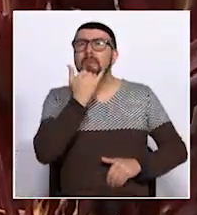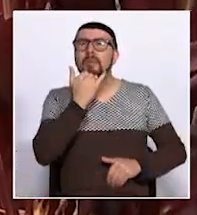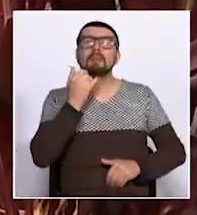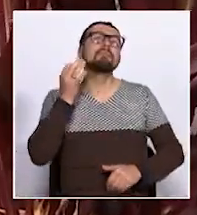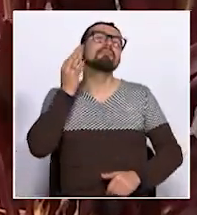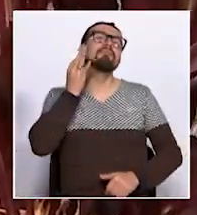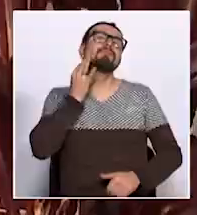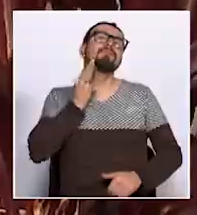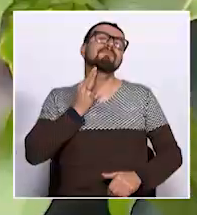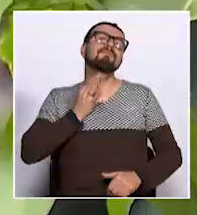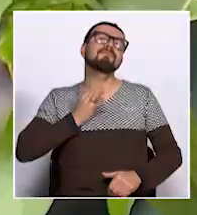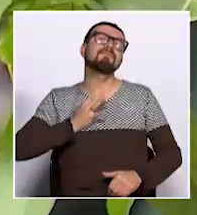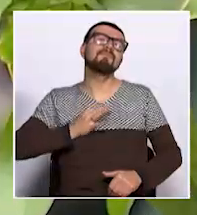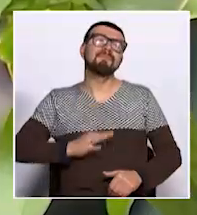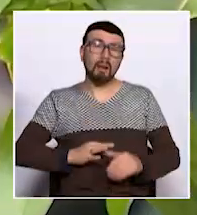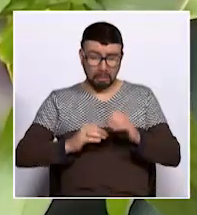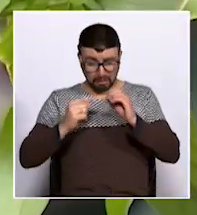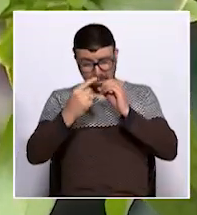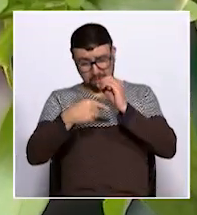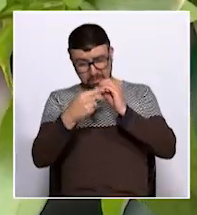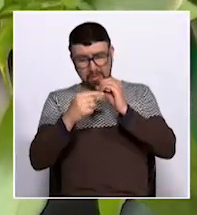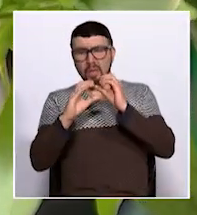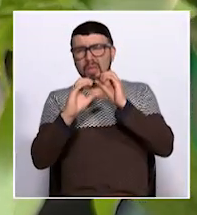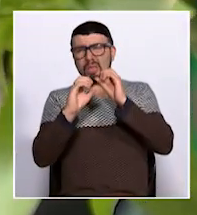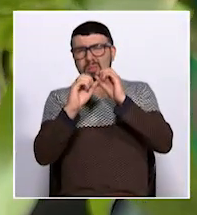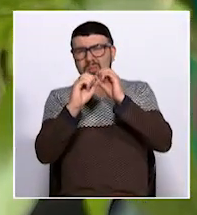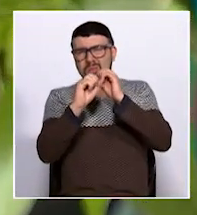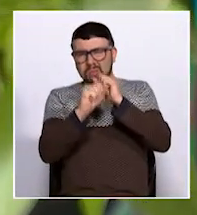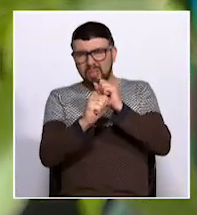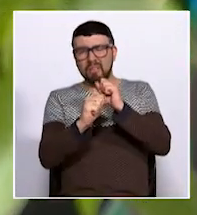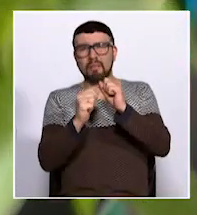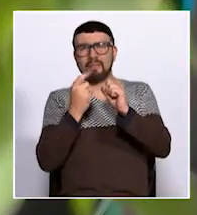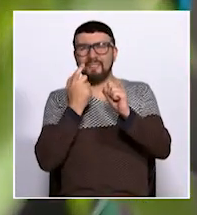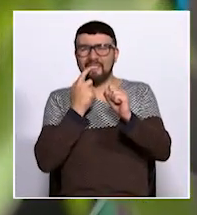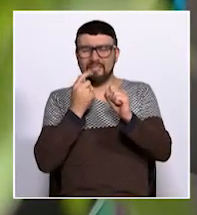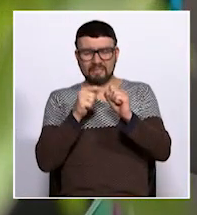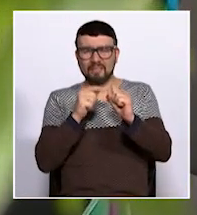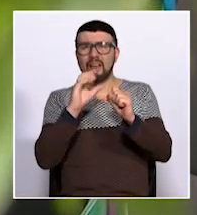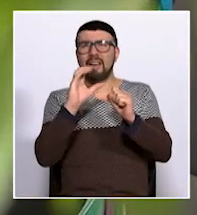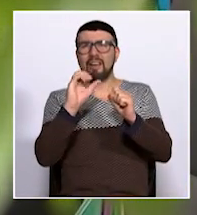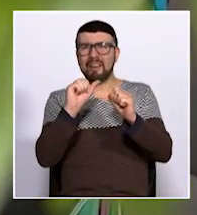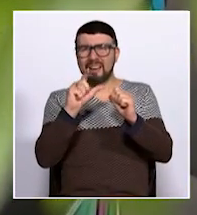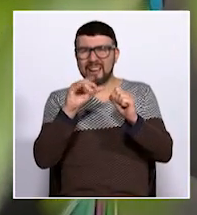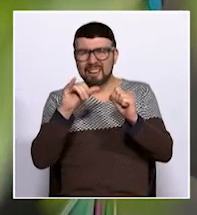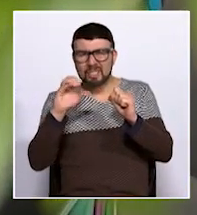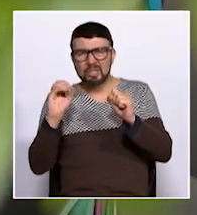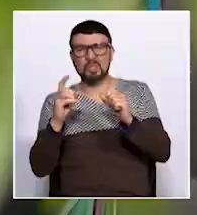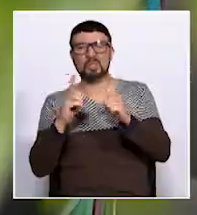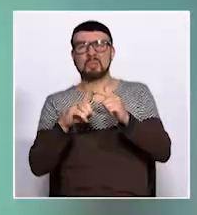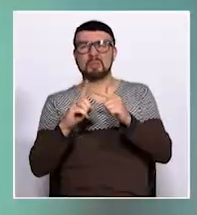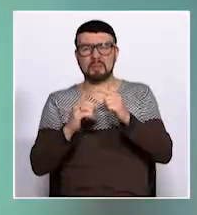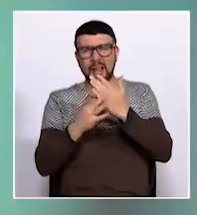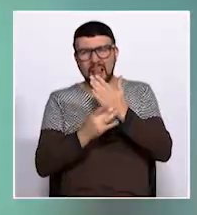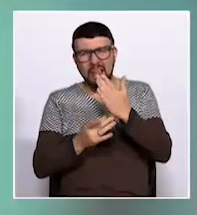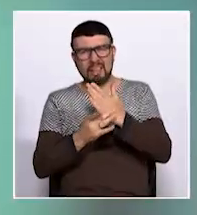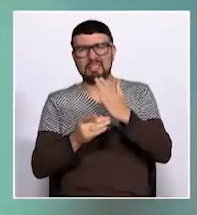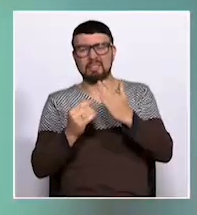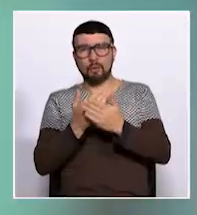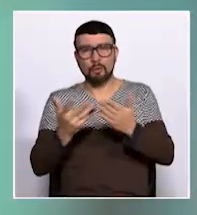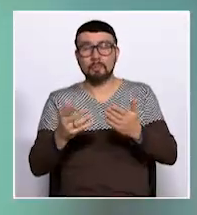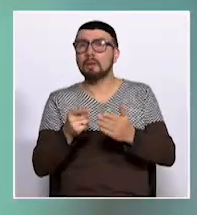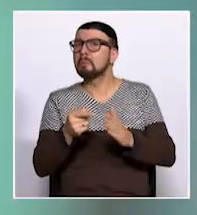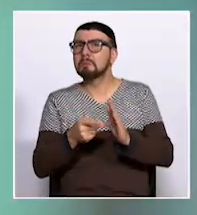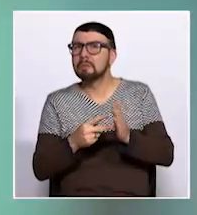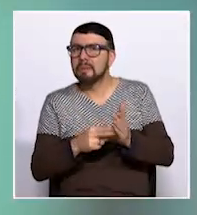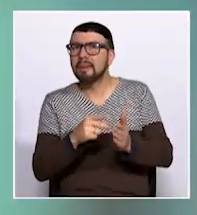de grasa, calcio y metales pesados. Eso lo conocemos como arteriosclerosis. Entonces se van